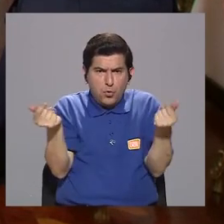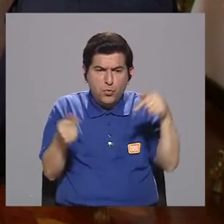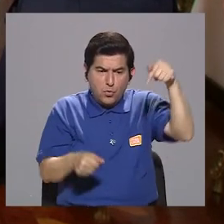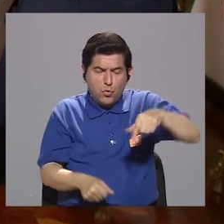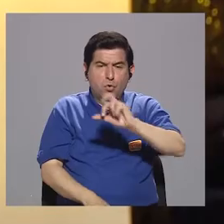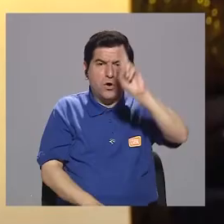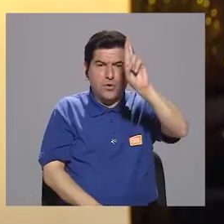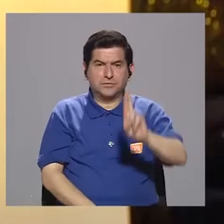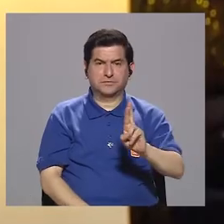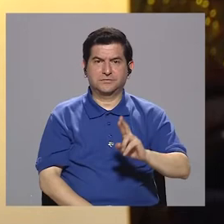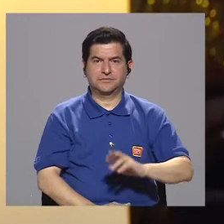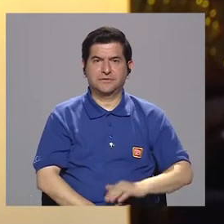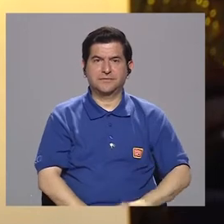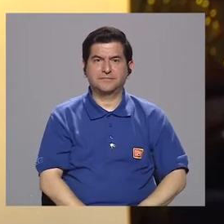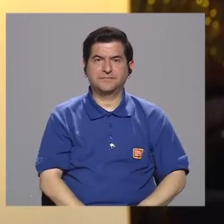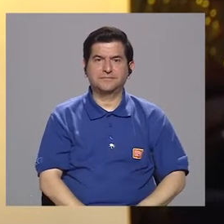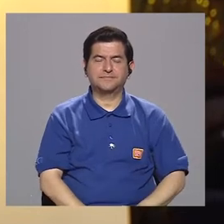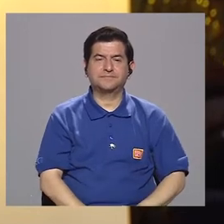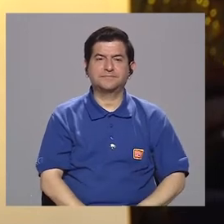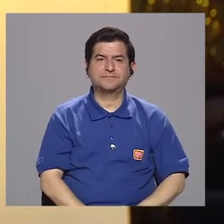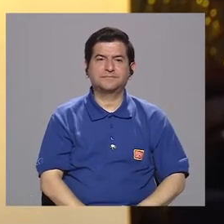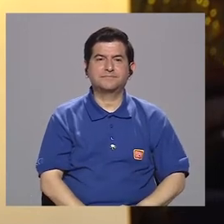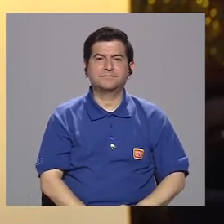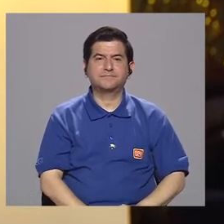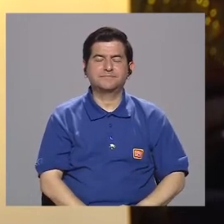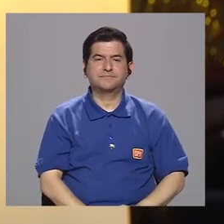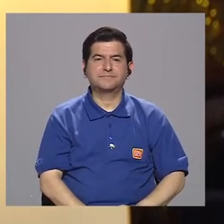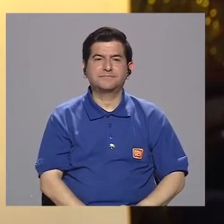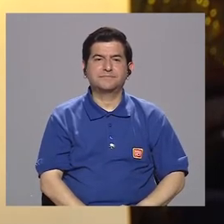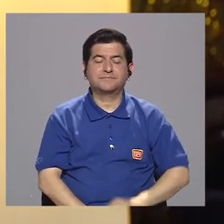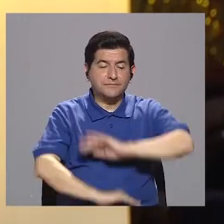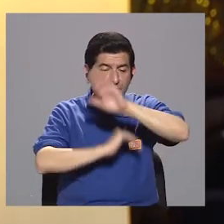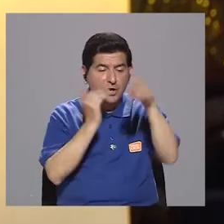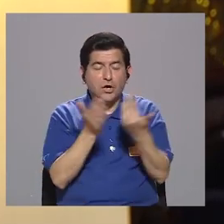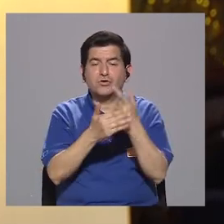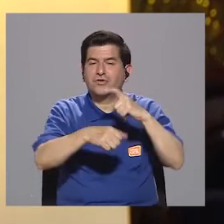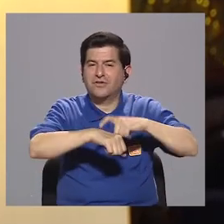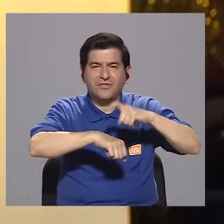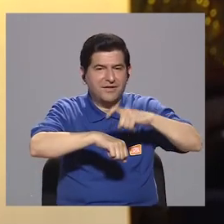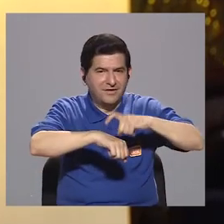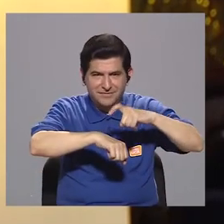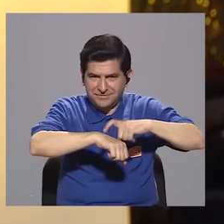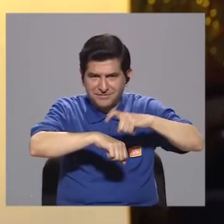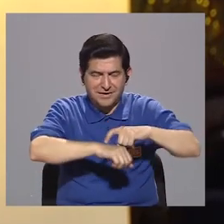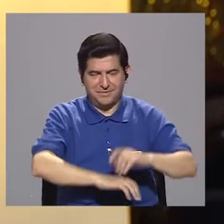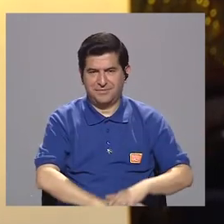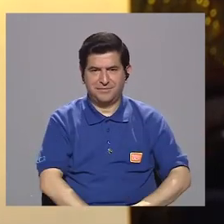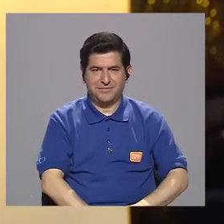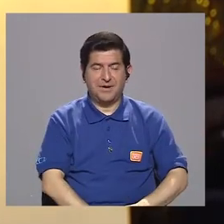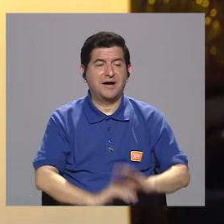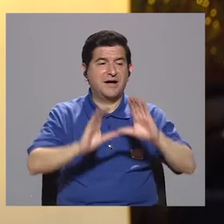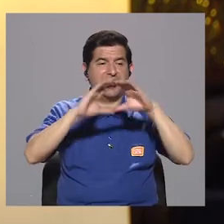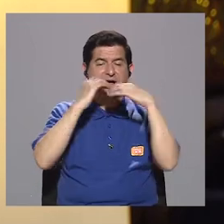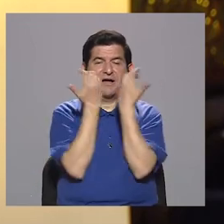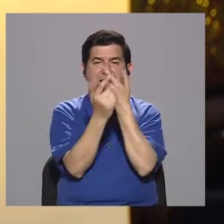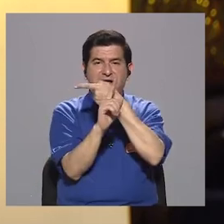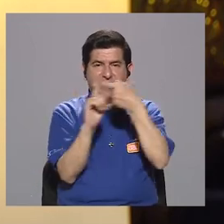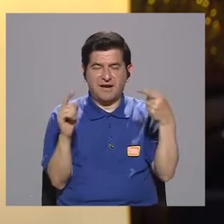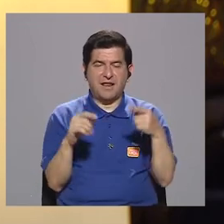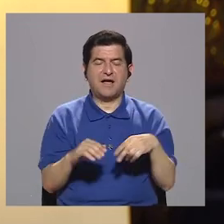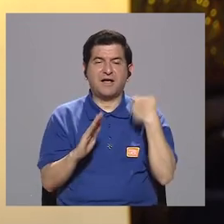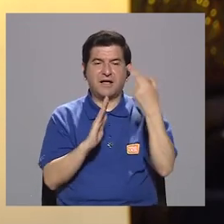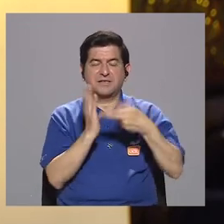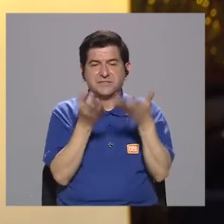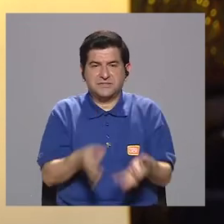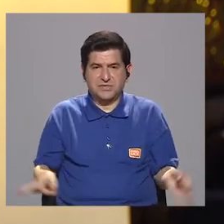Costa Rica eso. Así es. Toda esta etapa en que la clase media ha jugado un